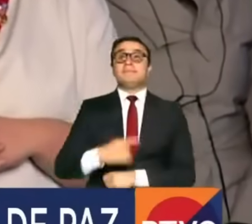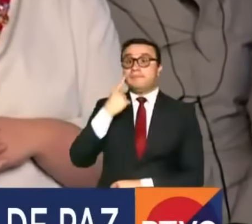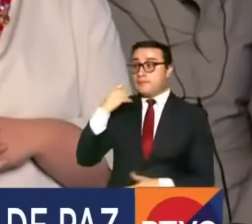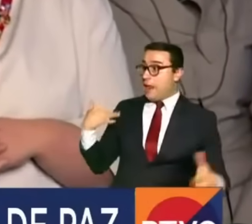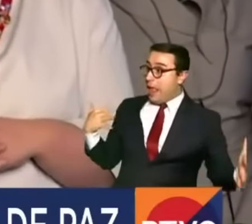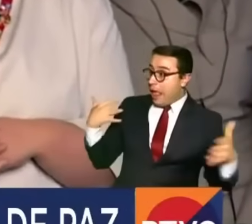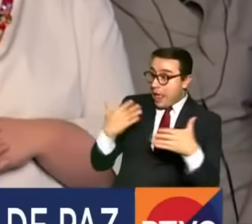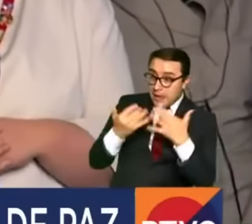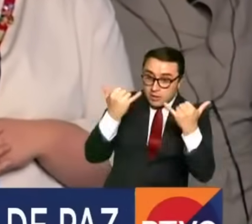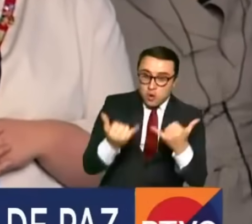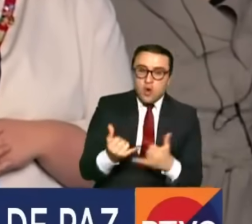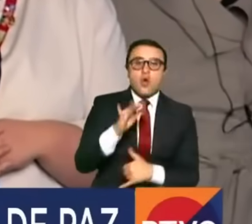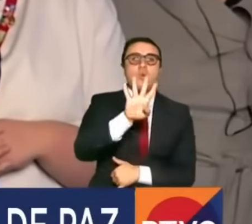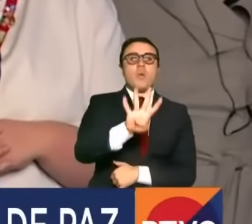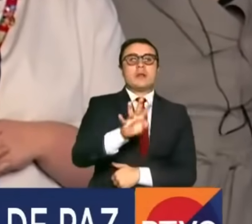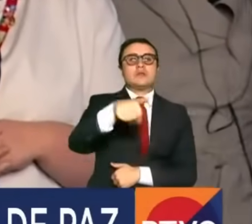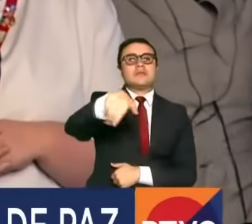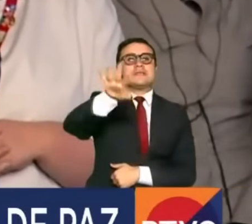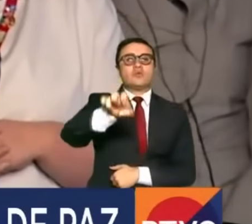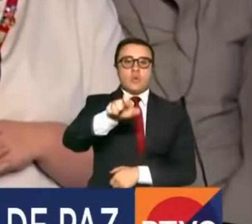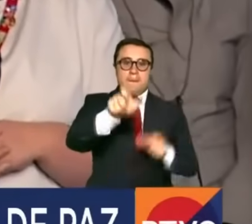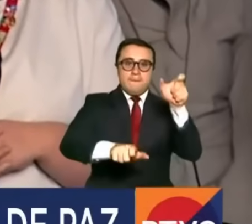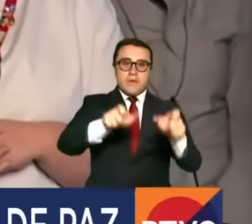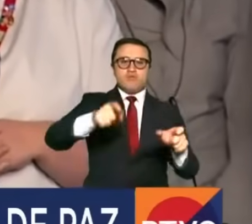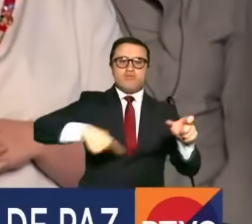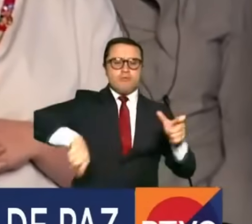419 muertos firmantes de la paz.